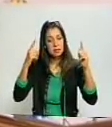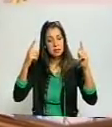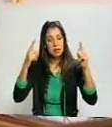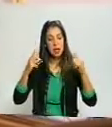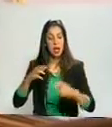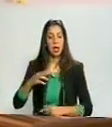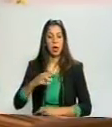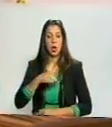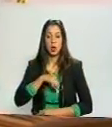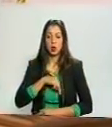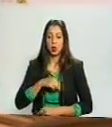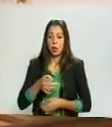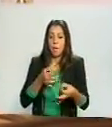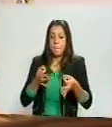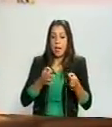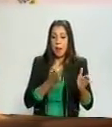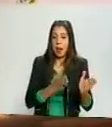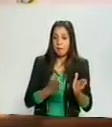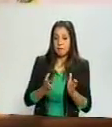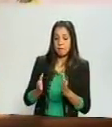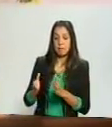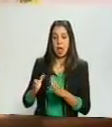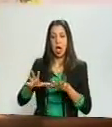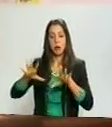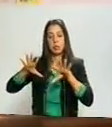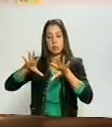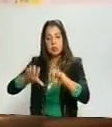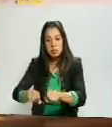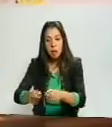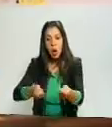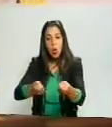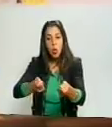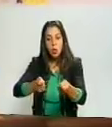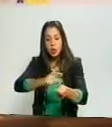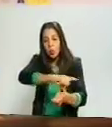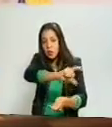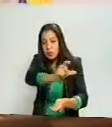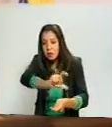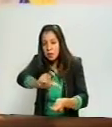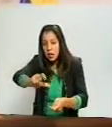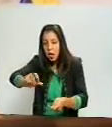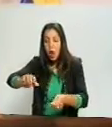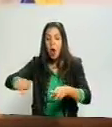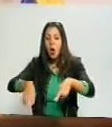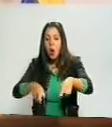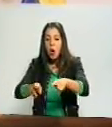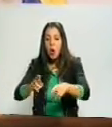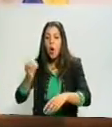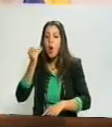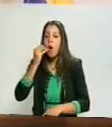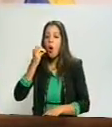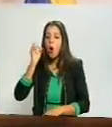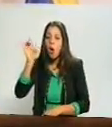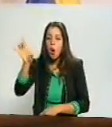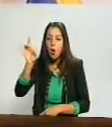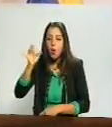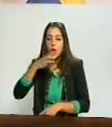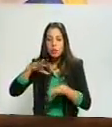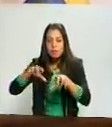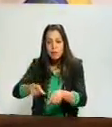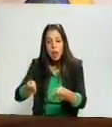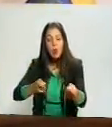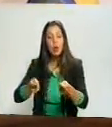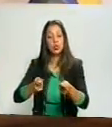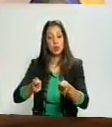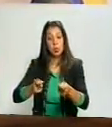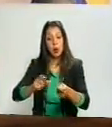Prepararse para tener el control real de la faja y prepararse para tener el control real